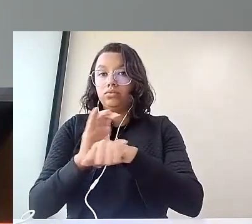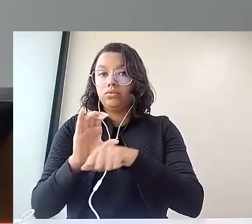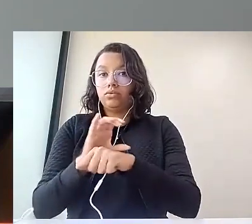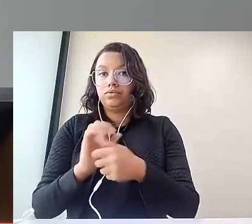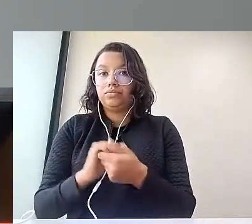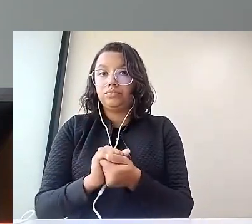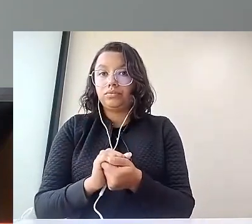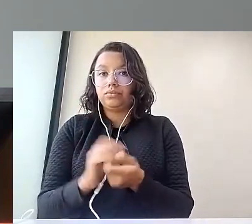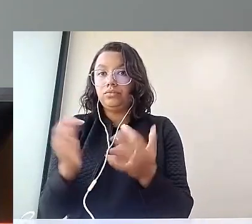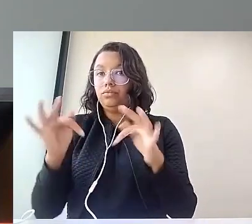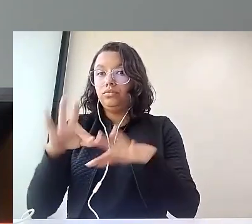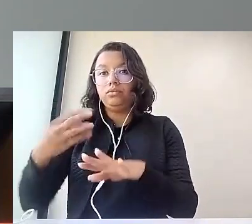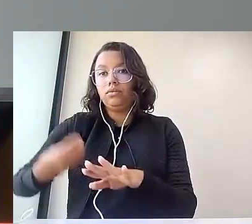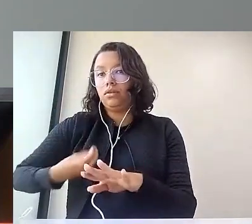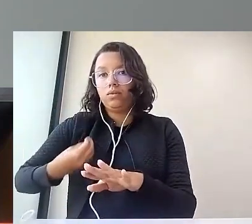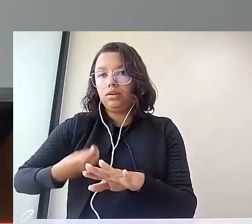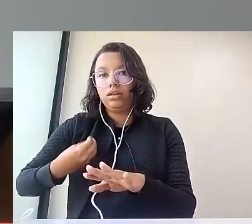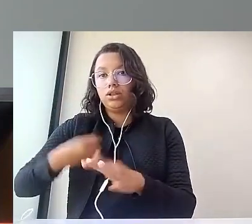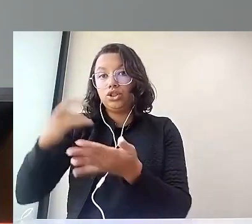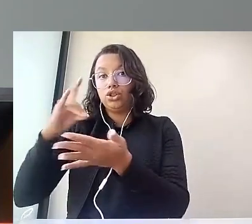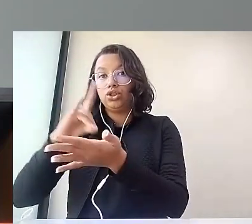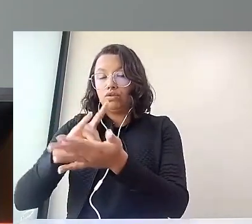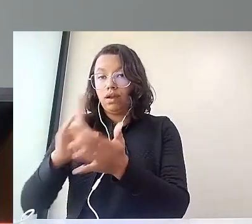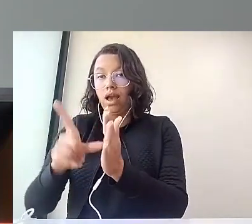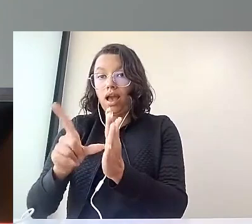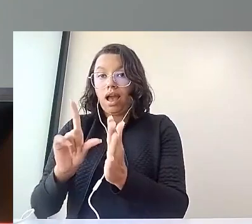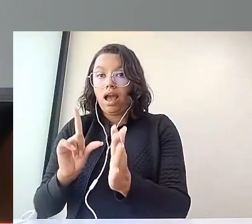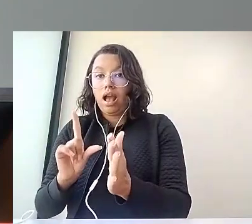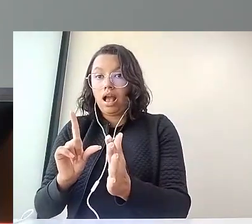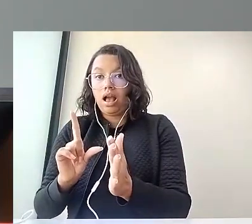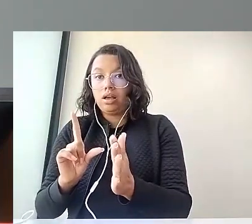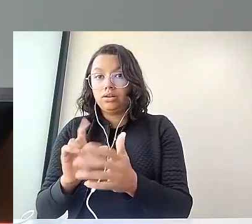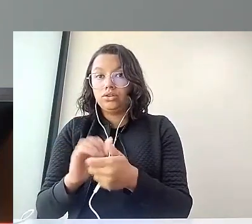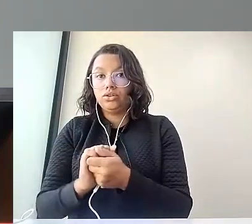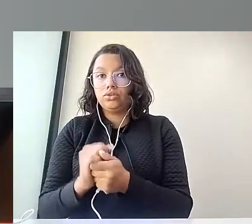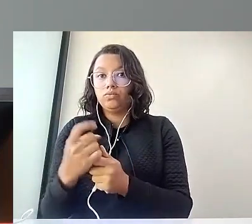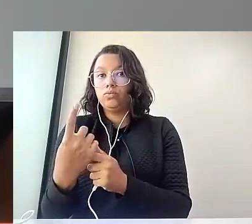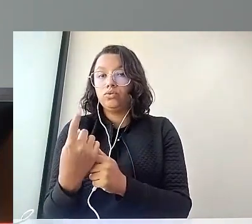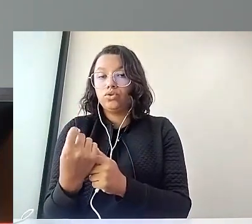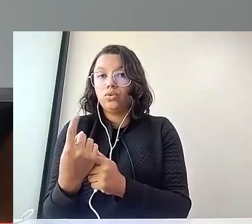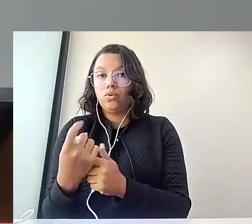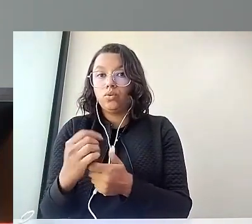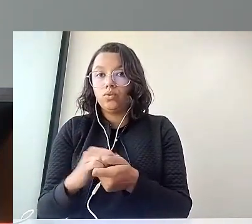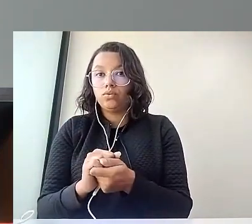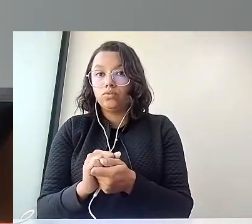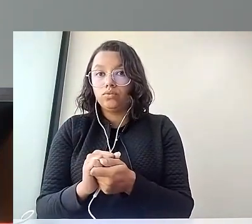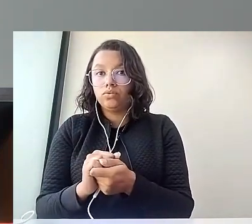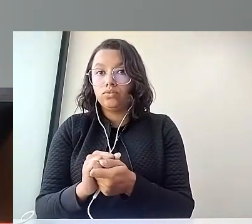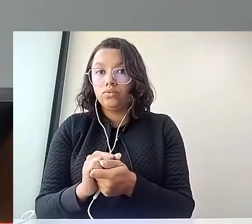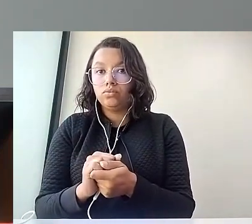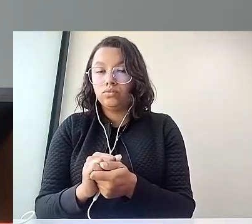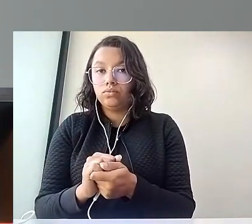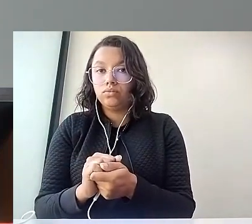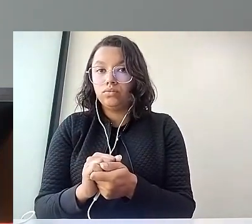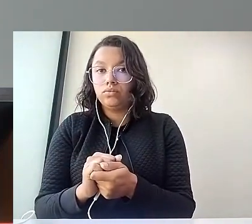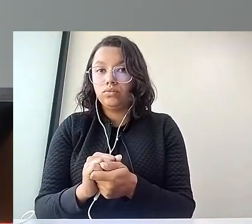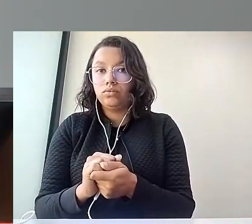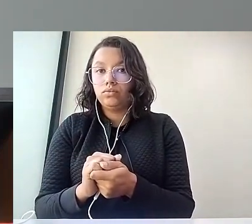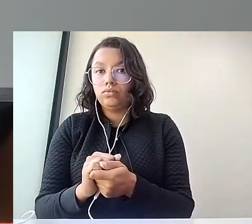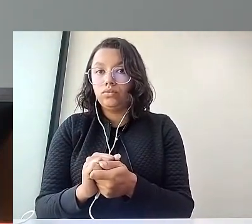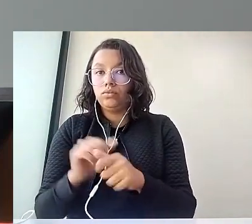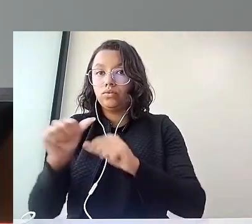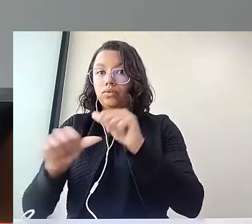no existe realmente antes de que unos órganos hablen en su nombre. De modo que